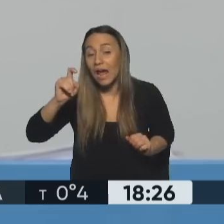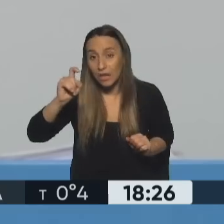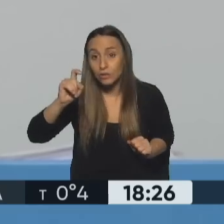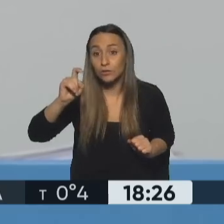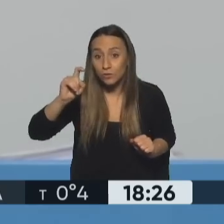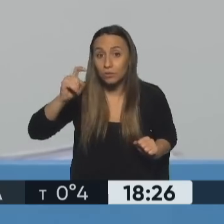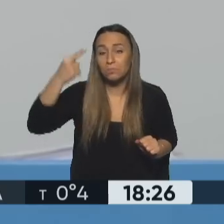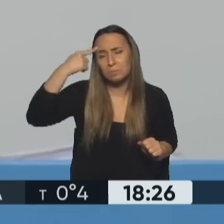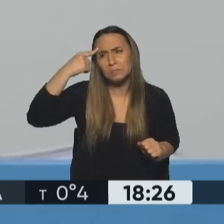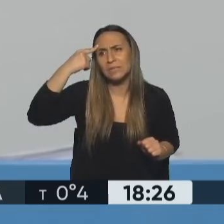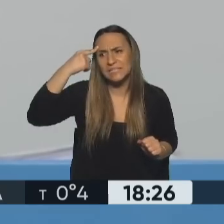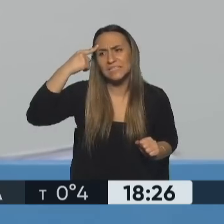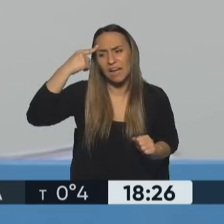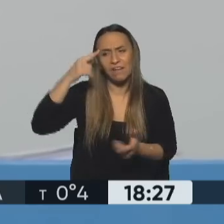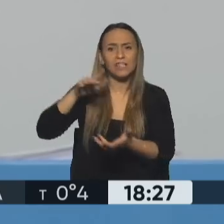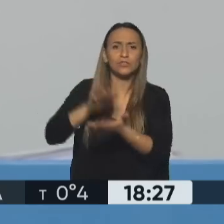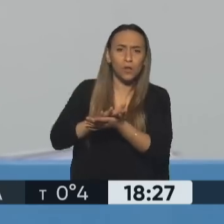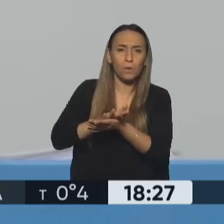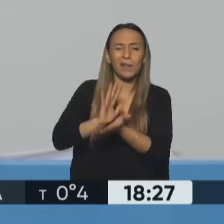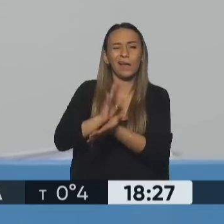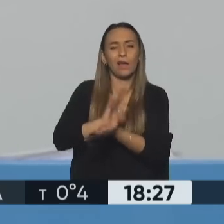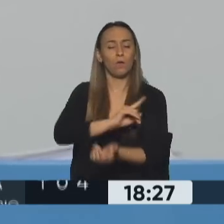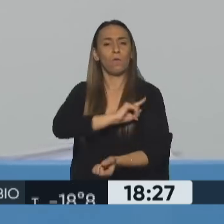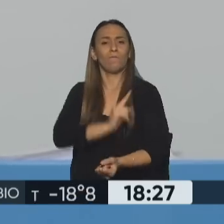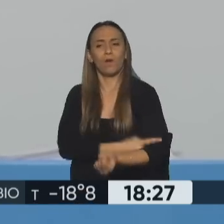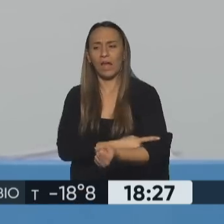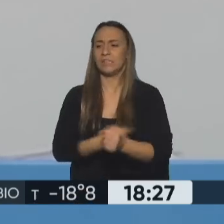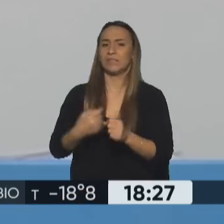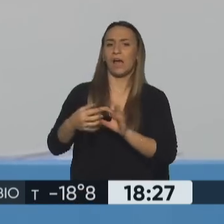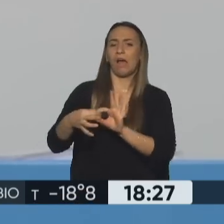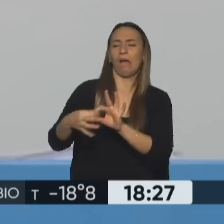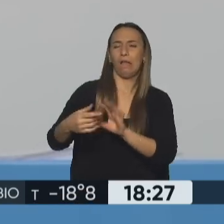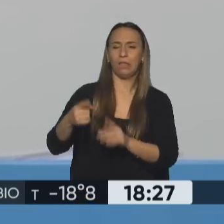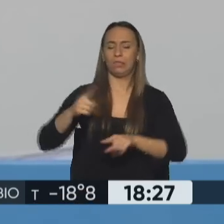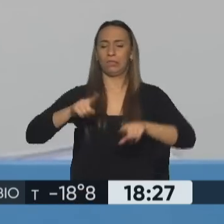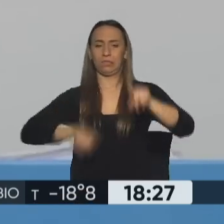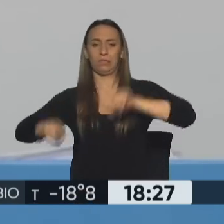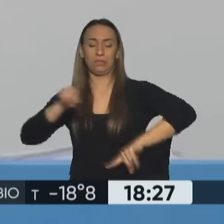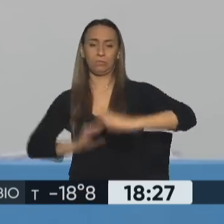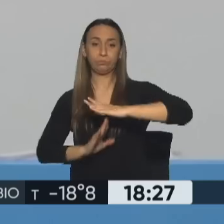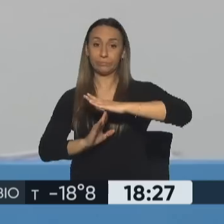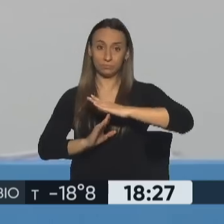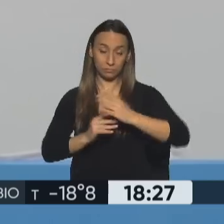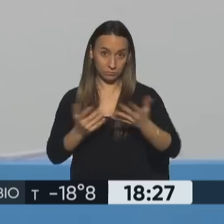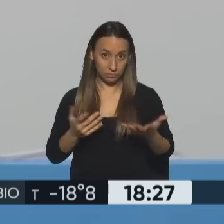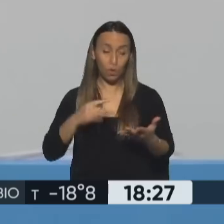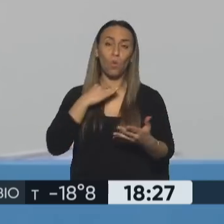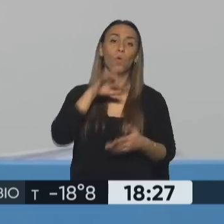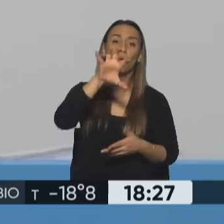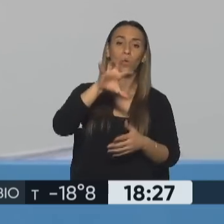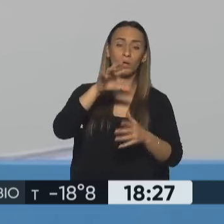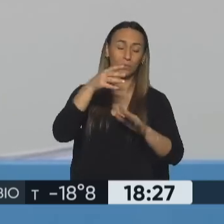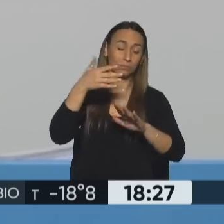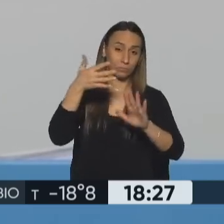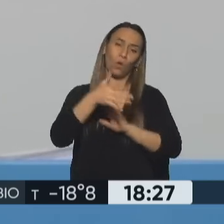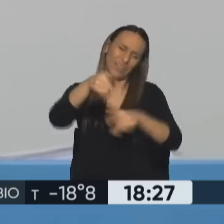hubiera pensado en la relación de fuerzas, ¿qué hubiera hecho en el éxodo jujeño? ¿Cómo hubiera...? Bueno,